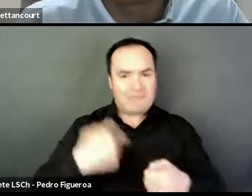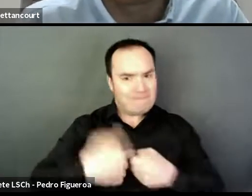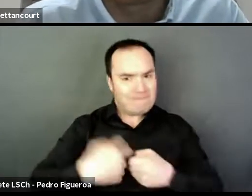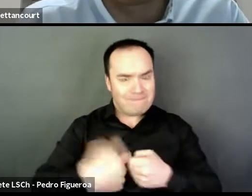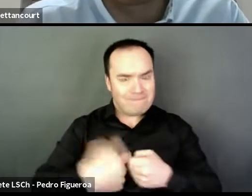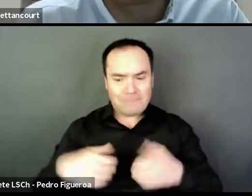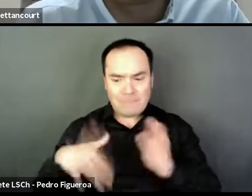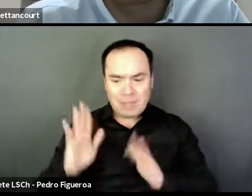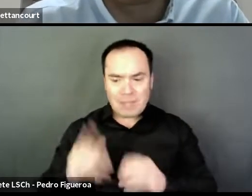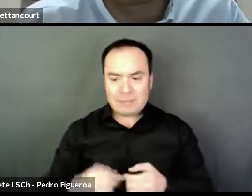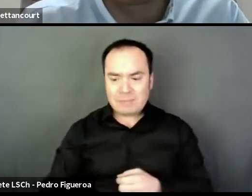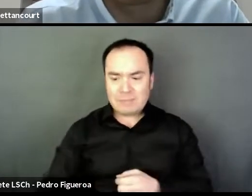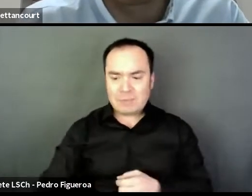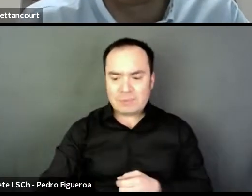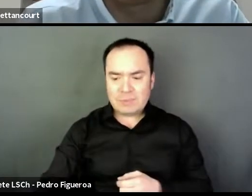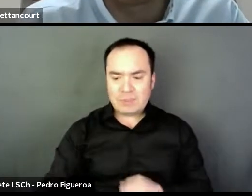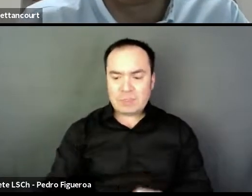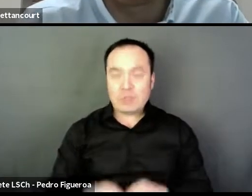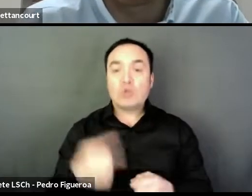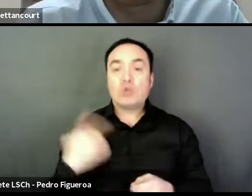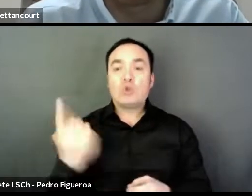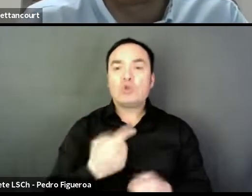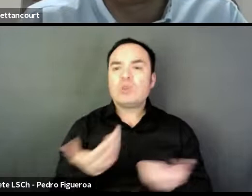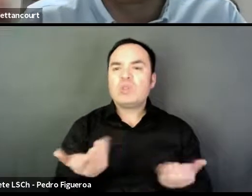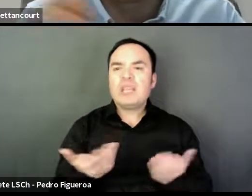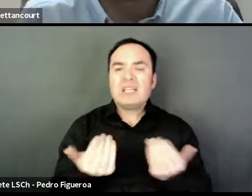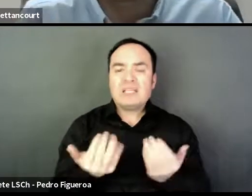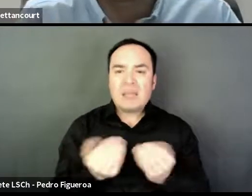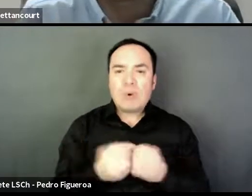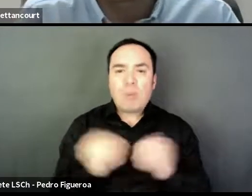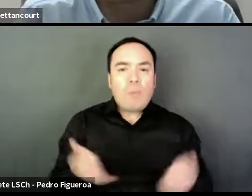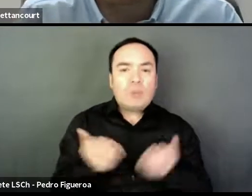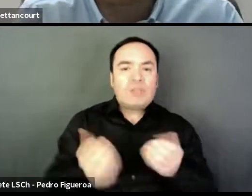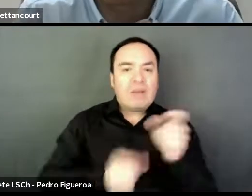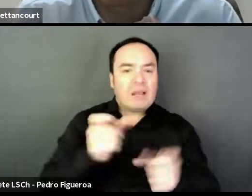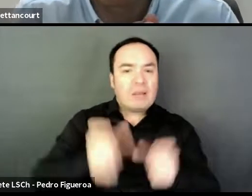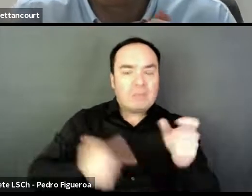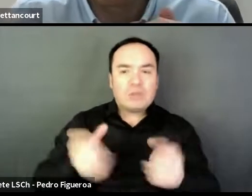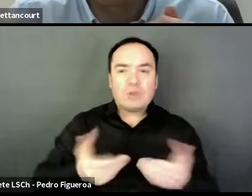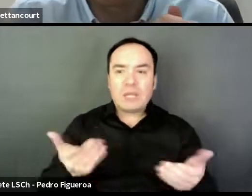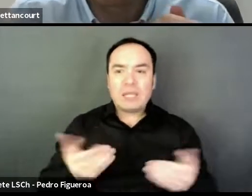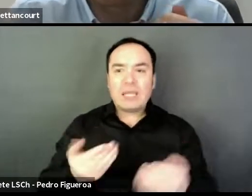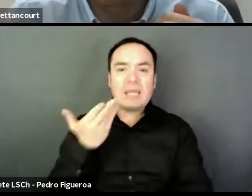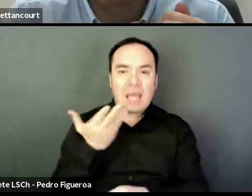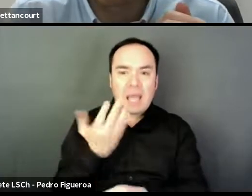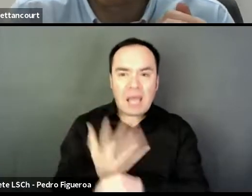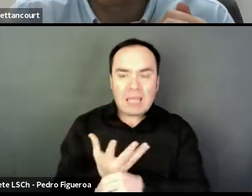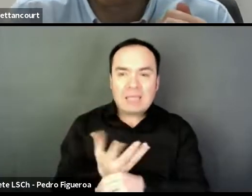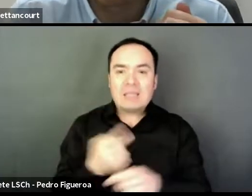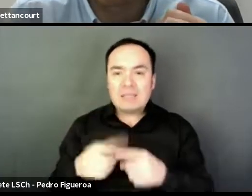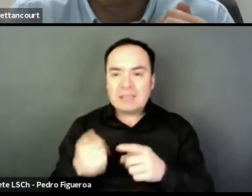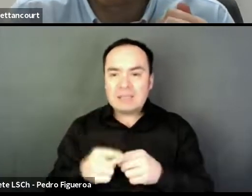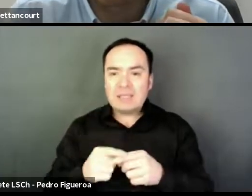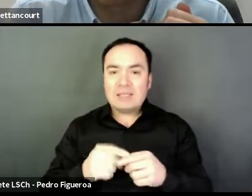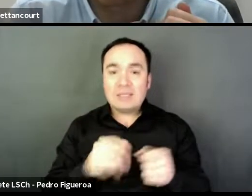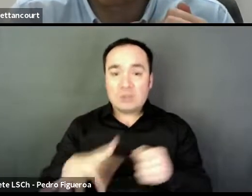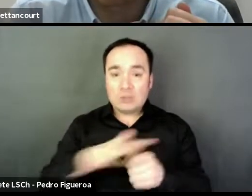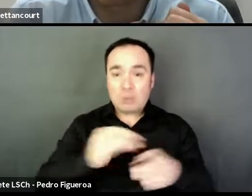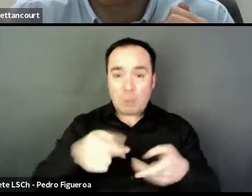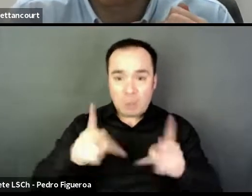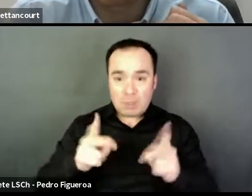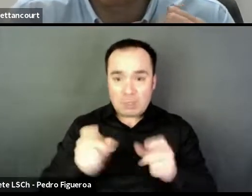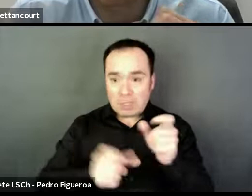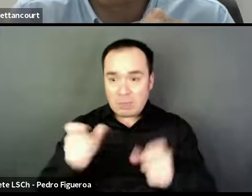y nosotros necesitamos motivar a las personas a entregar las condiciones para que se produzca innovación en este contexto entonces como